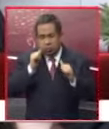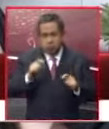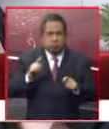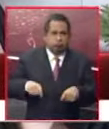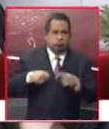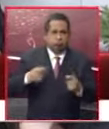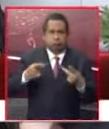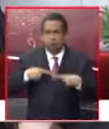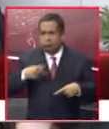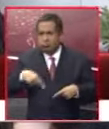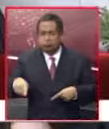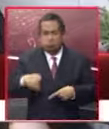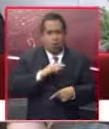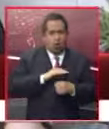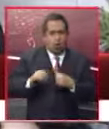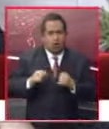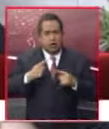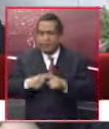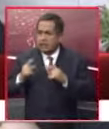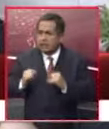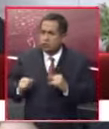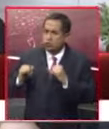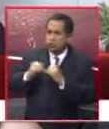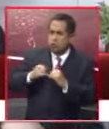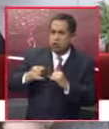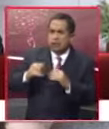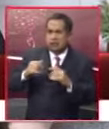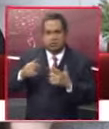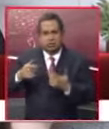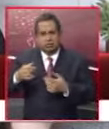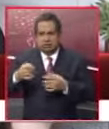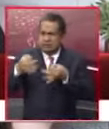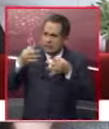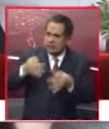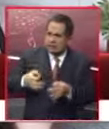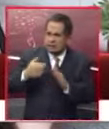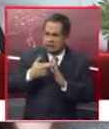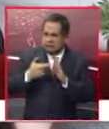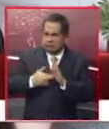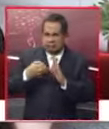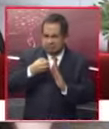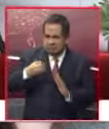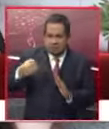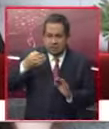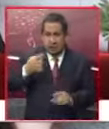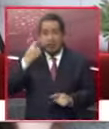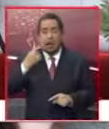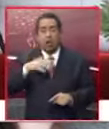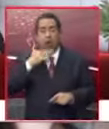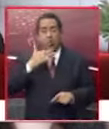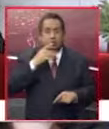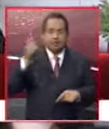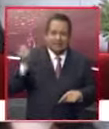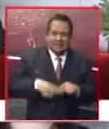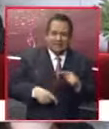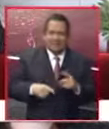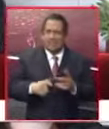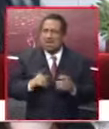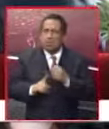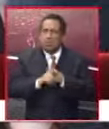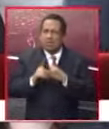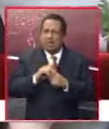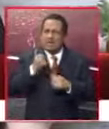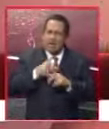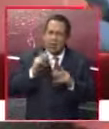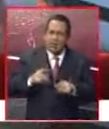herramientas a la sociedad a través de instituciones, órganos y mecanismos para que la corrupción deje de ser un problema y un lastre